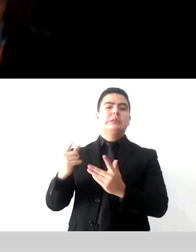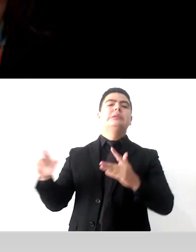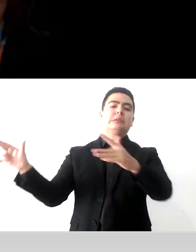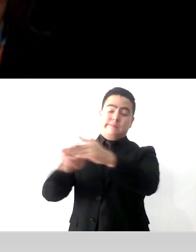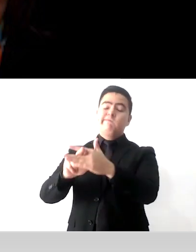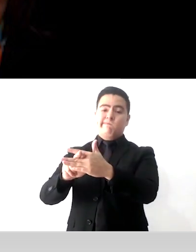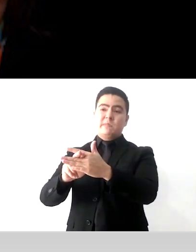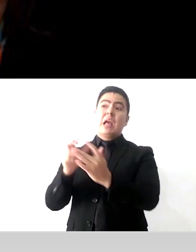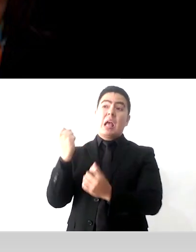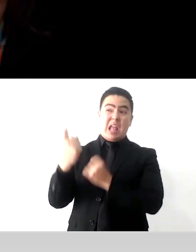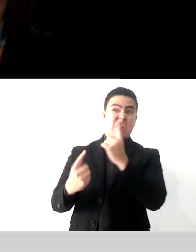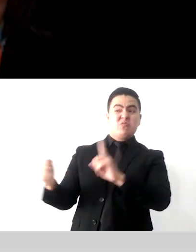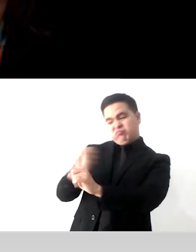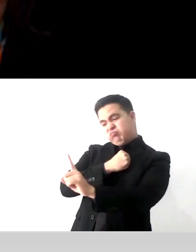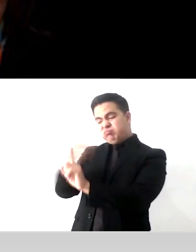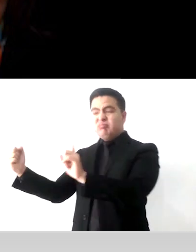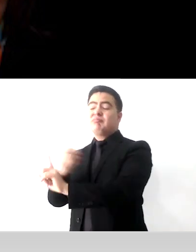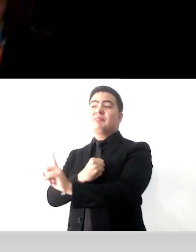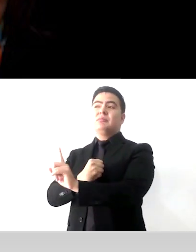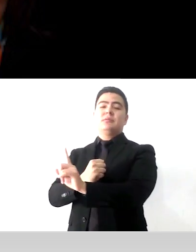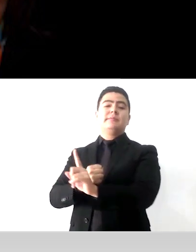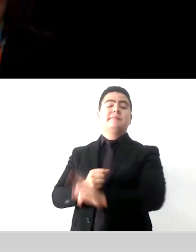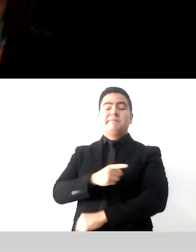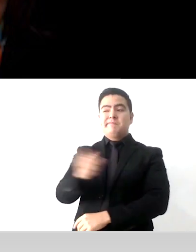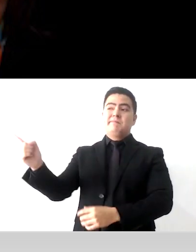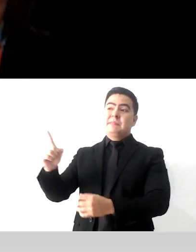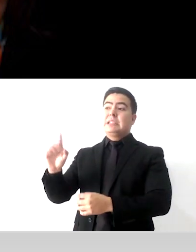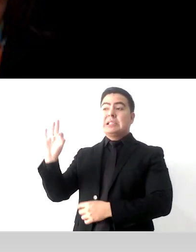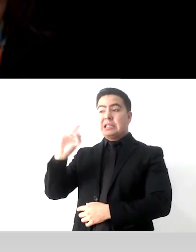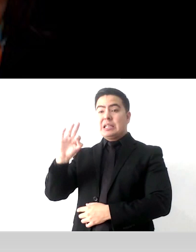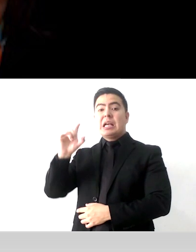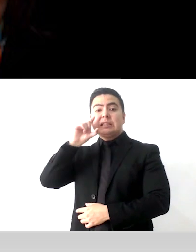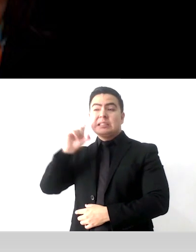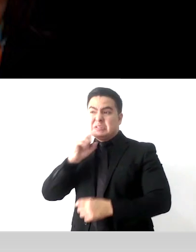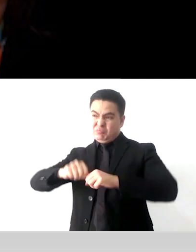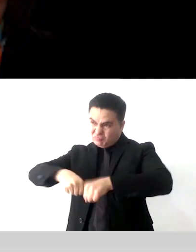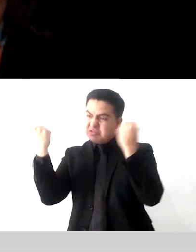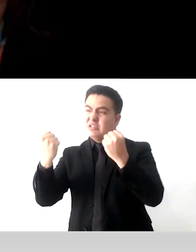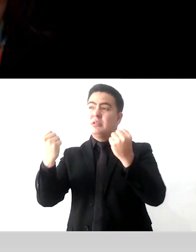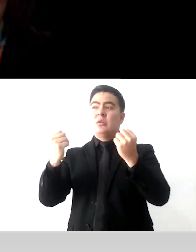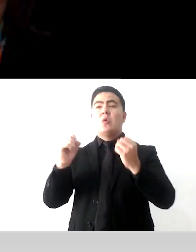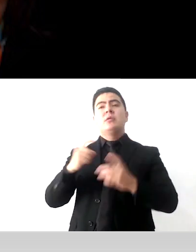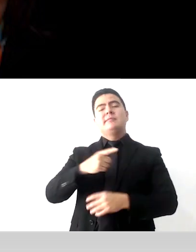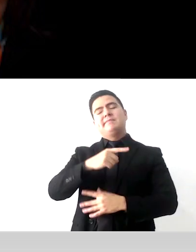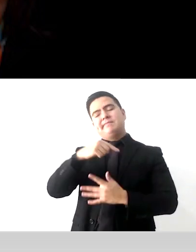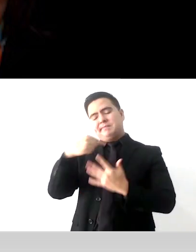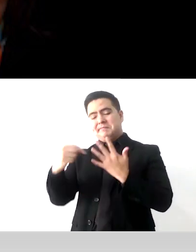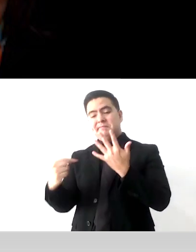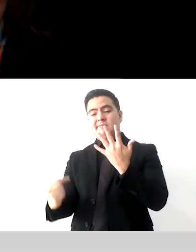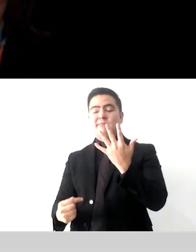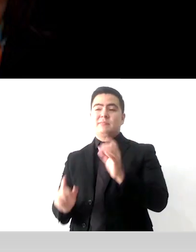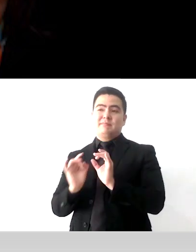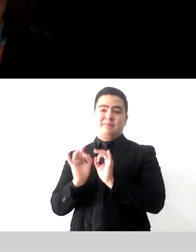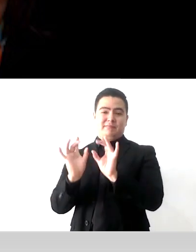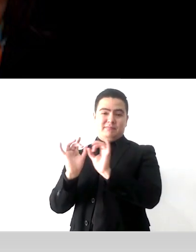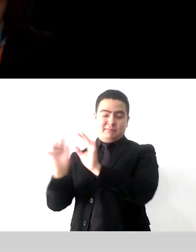sido violentadas físicamente, violentadas sexualmente, acoso laboral, y que